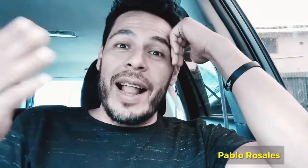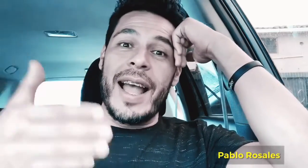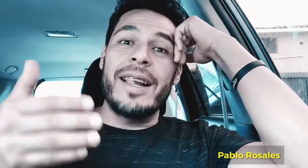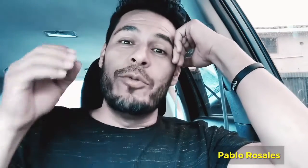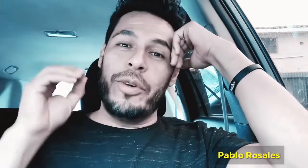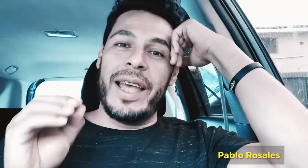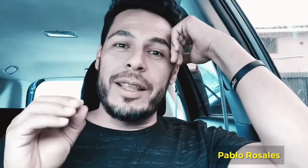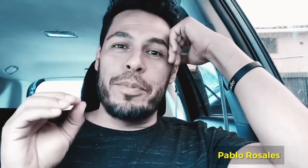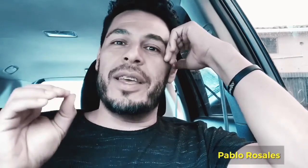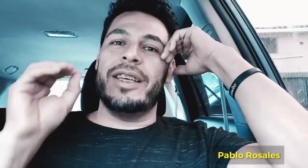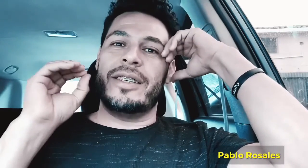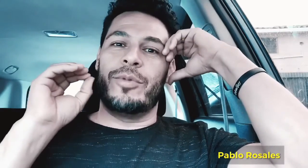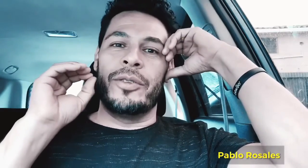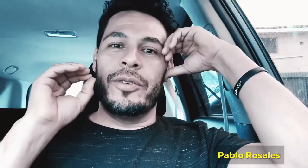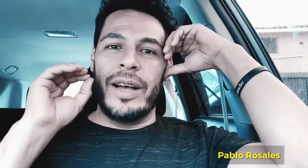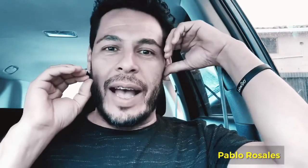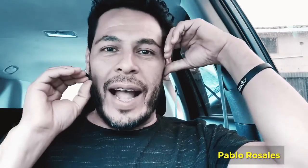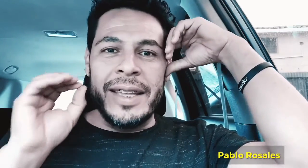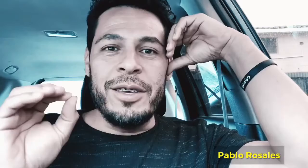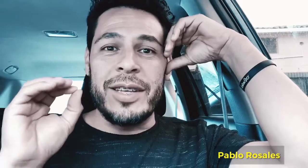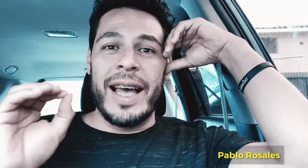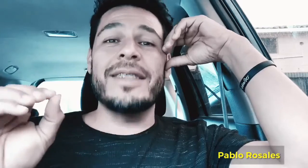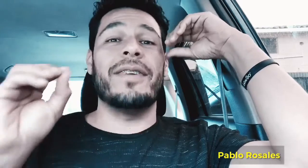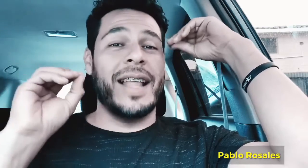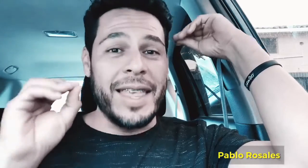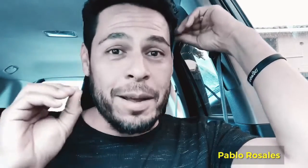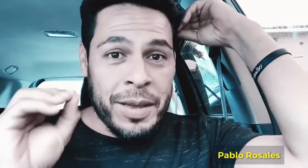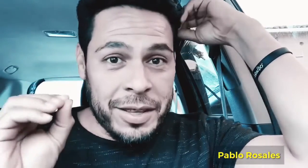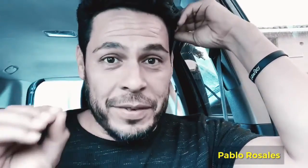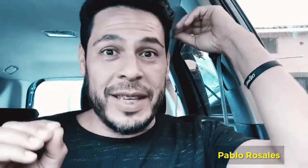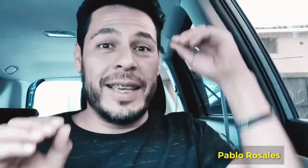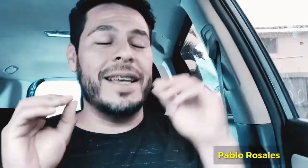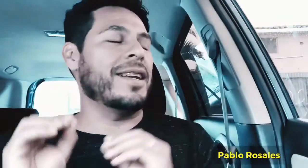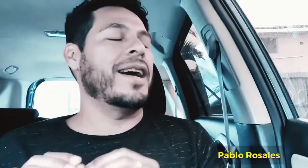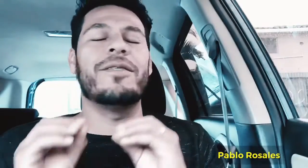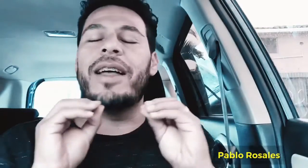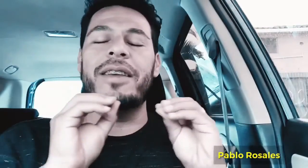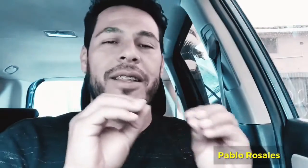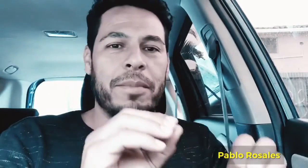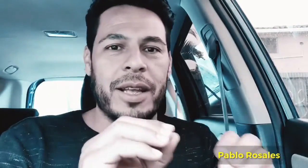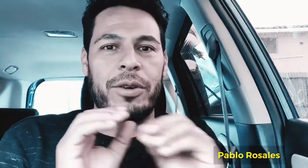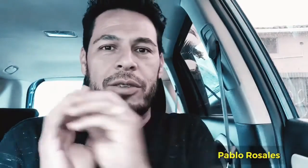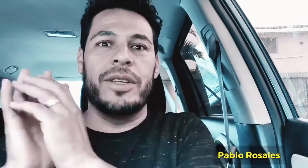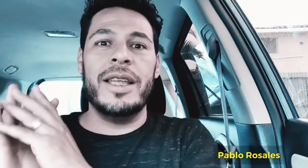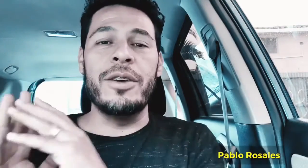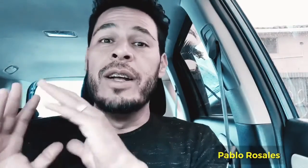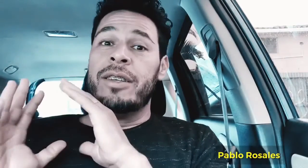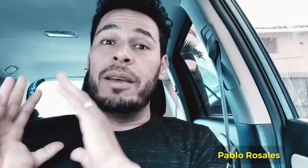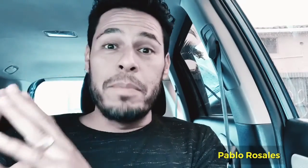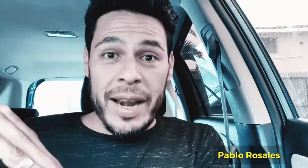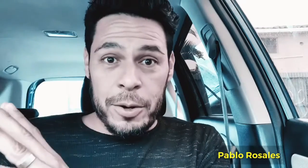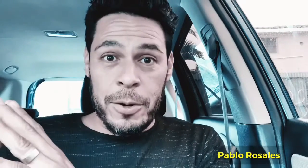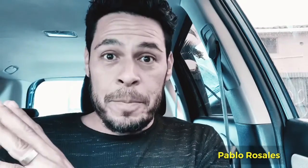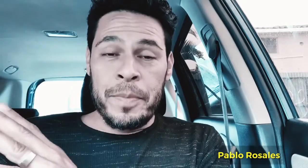mejor regalarle un juguete? Porque es cuando al niño se le hace verdaderamente feliz. Ese regalo va directamente al corazón del niño.